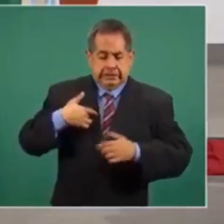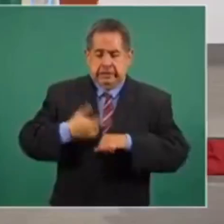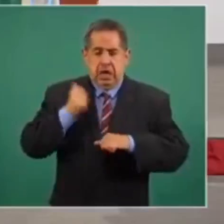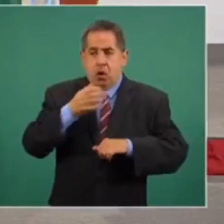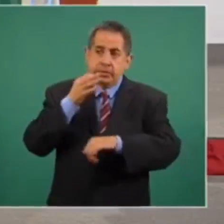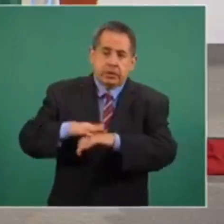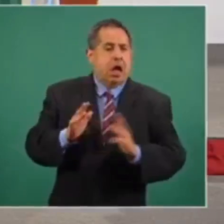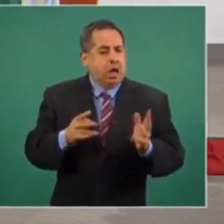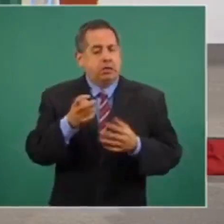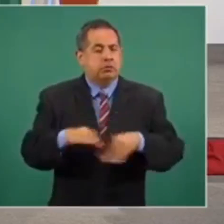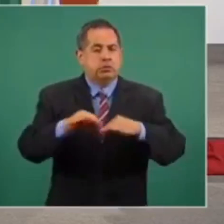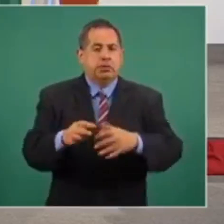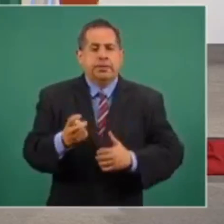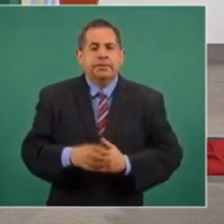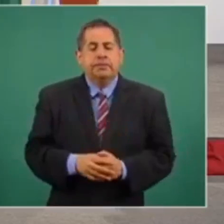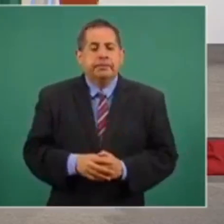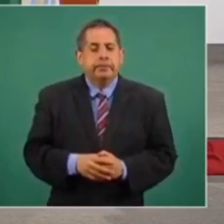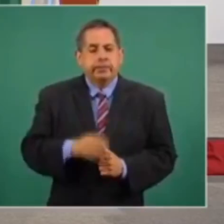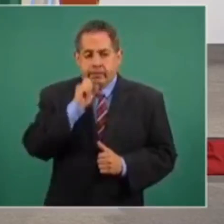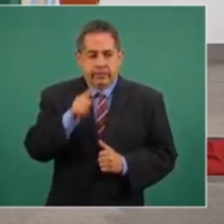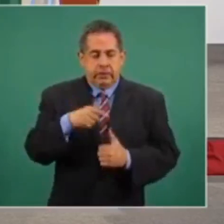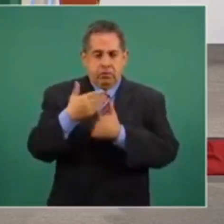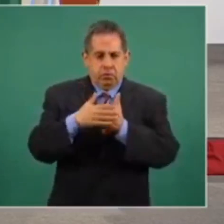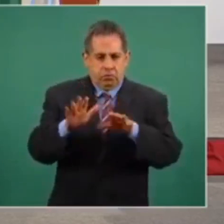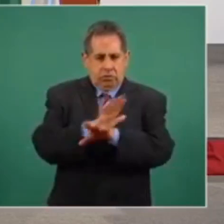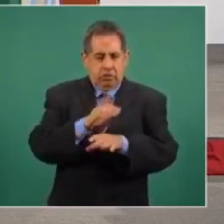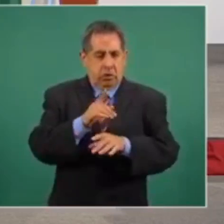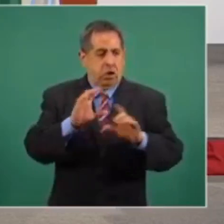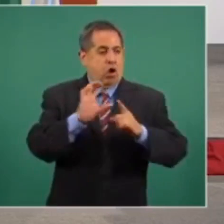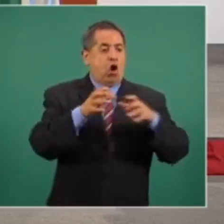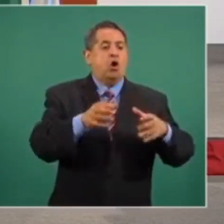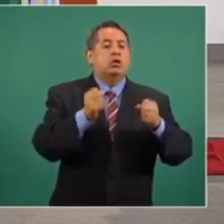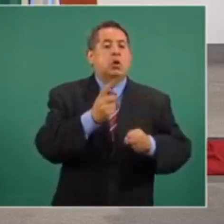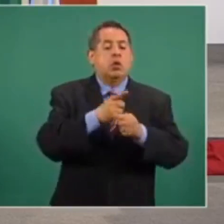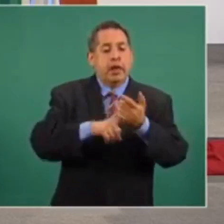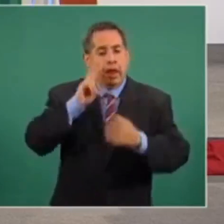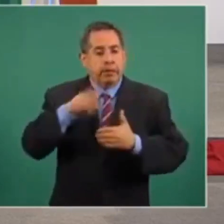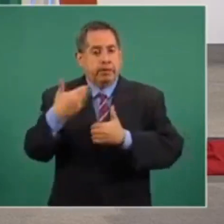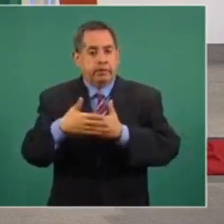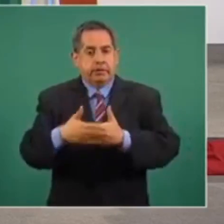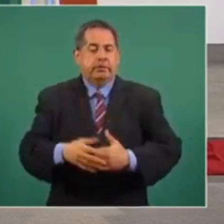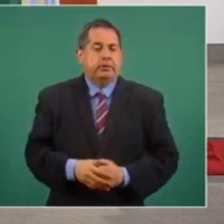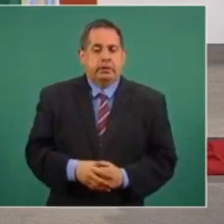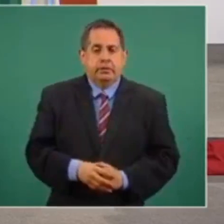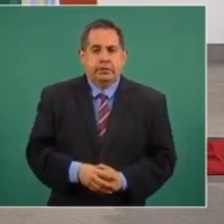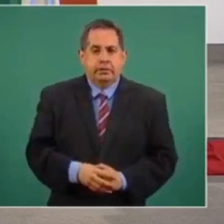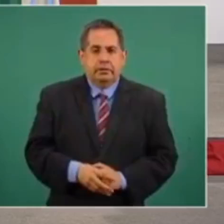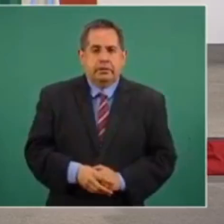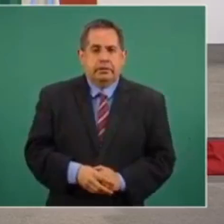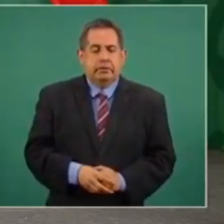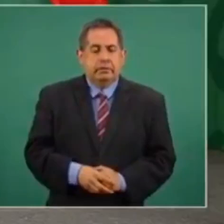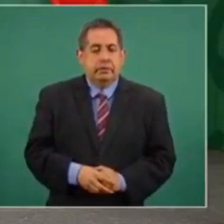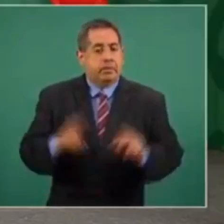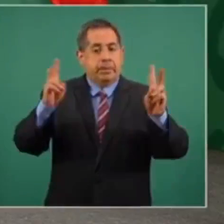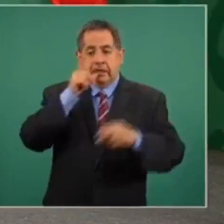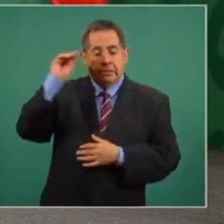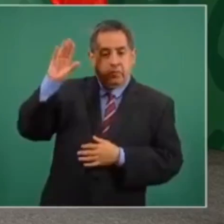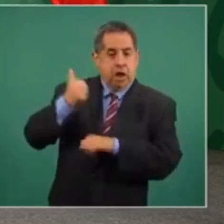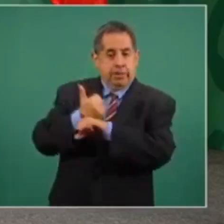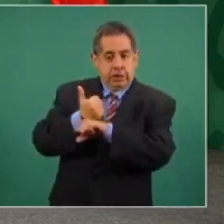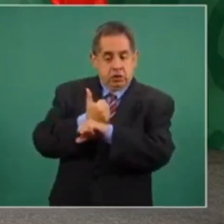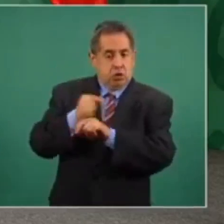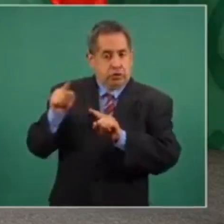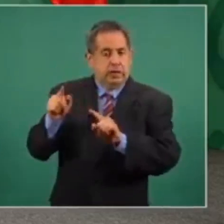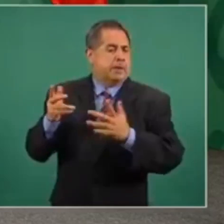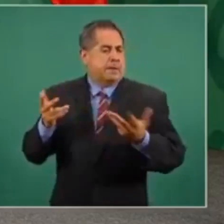queda. Y esto pues cambiará hasta que el Consejo de Salubridad General lo determine. Siguiente. En el semáforo amarillo, en los centros comunitarios de